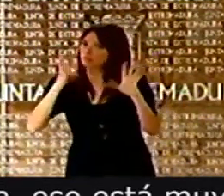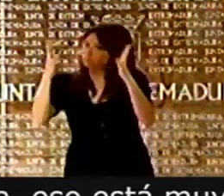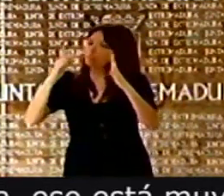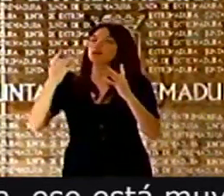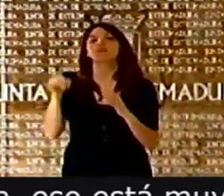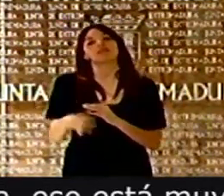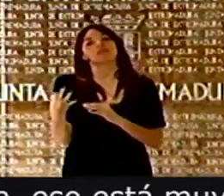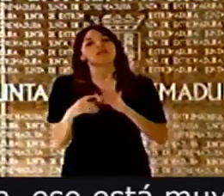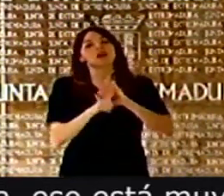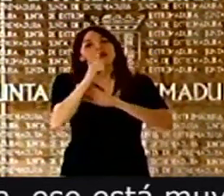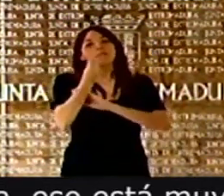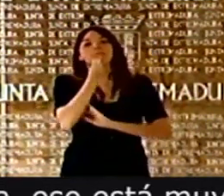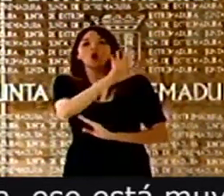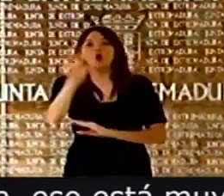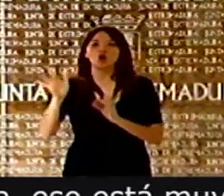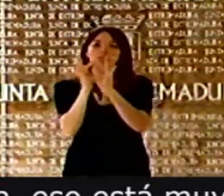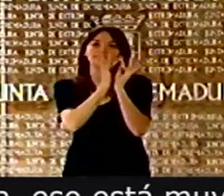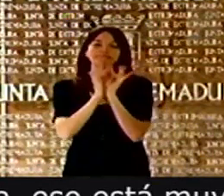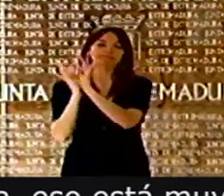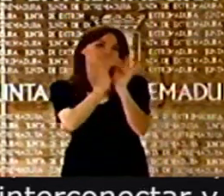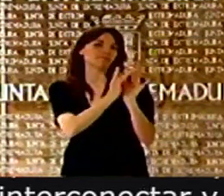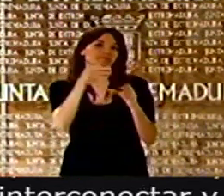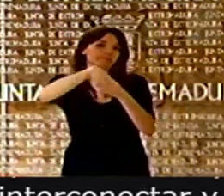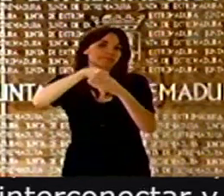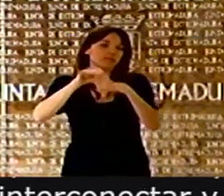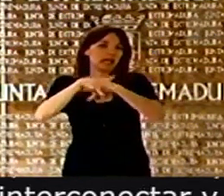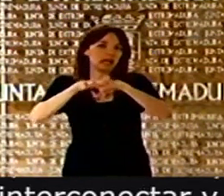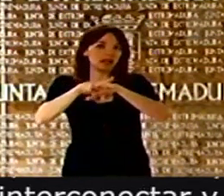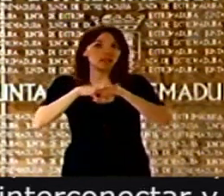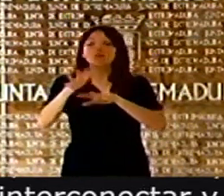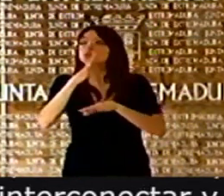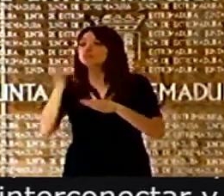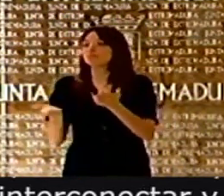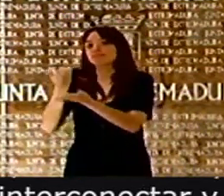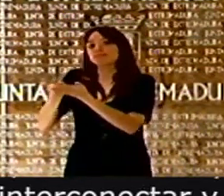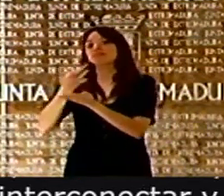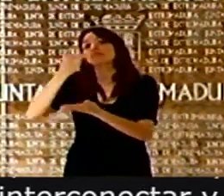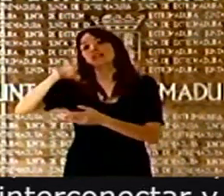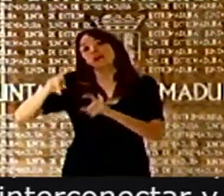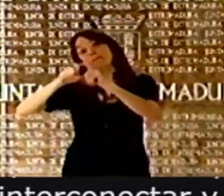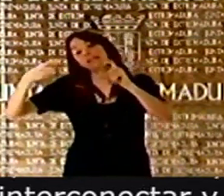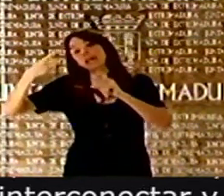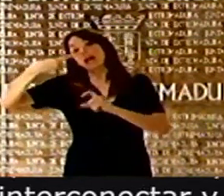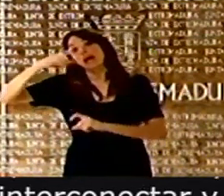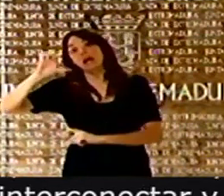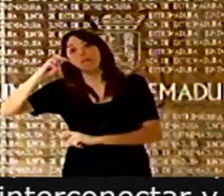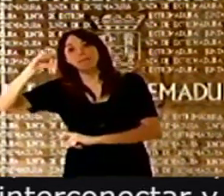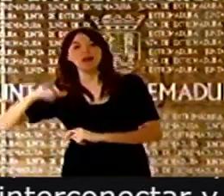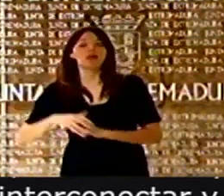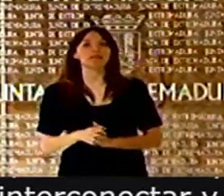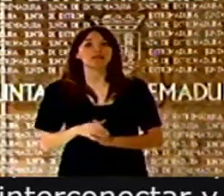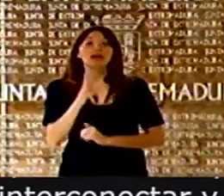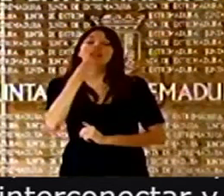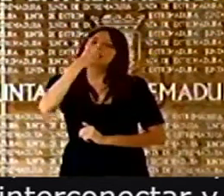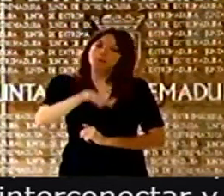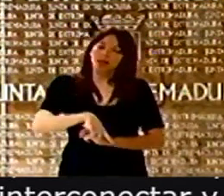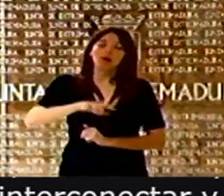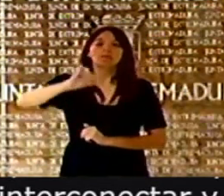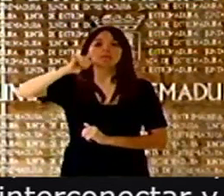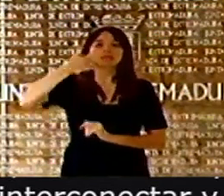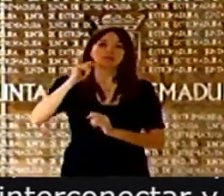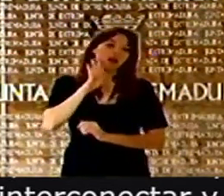que interconectar. Y eso lo vamos a hacer a través de este encargo que hacemos a AGP. Y, en segundo lugar, aprobamos hoy también, al hilo